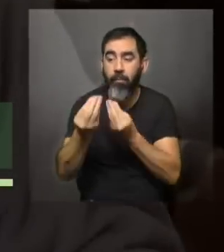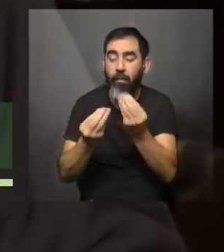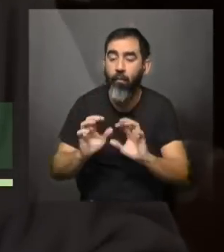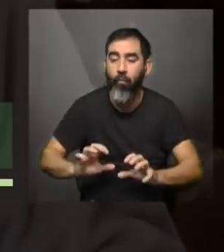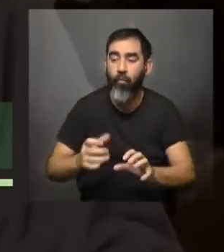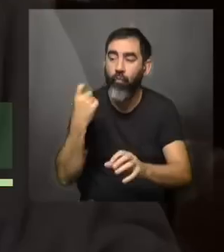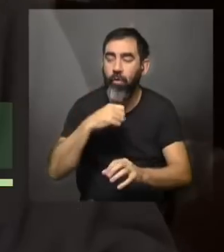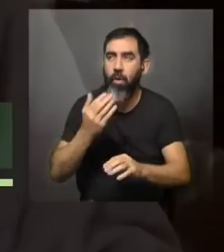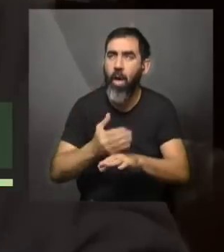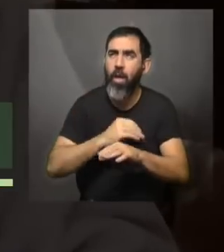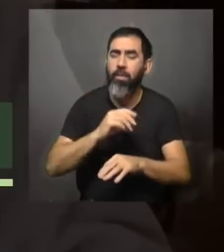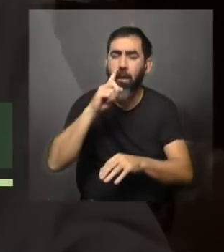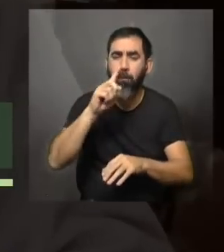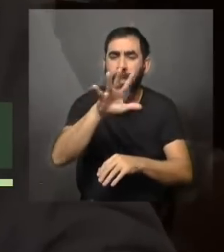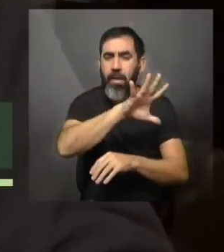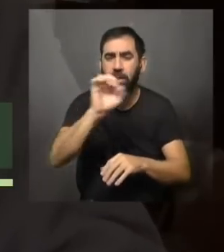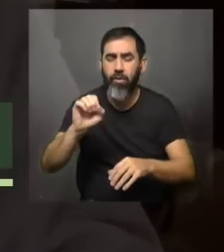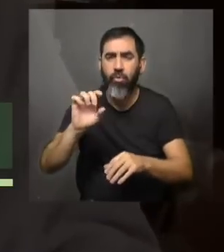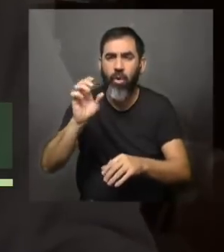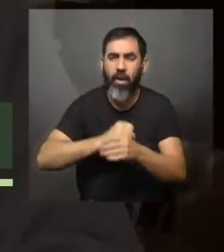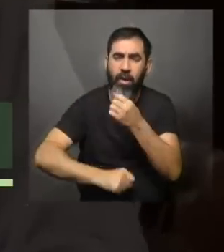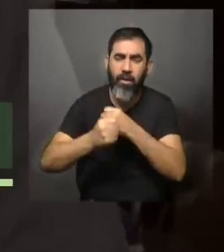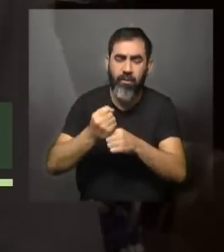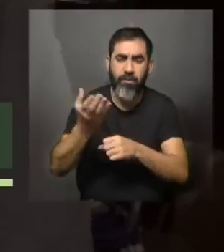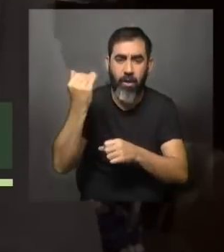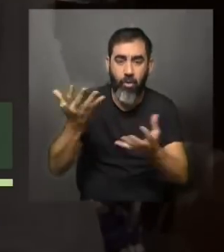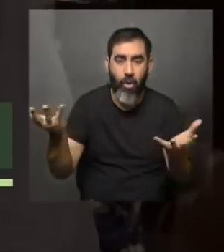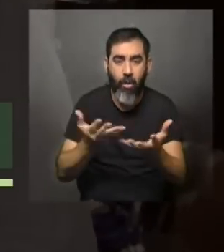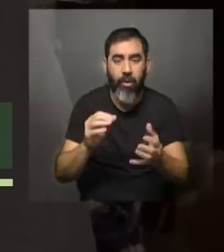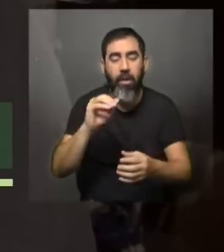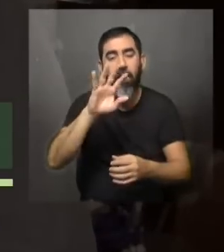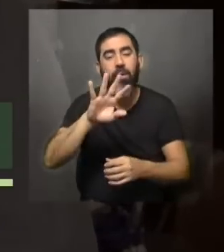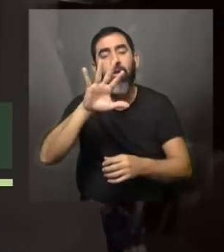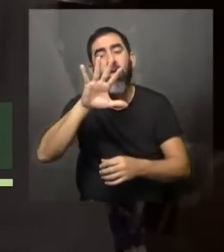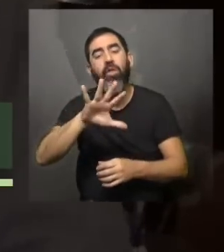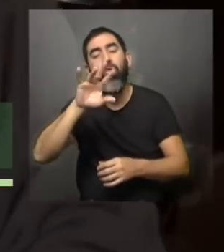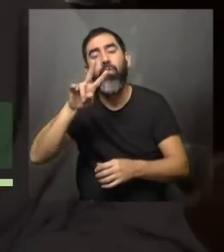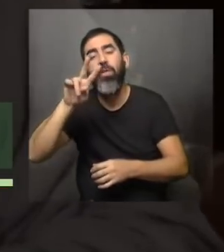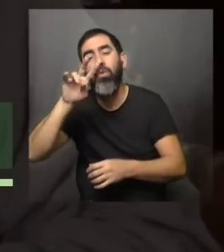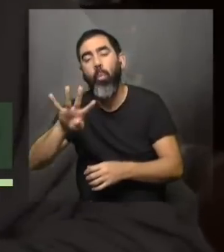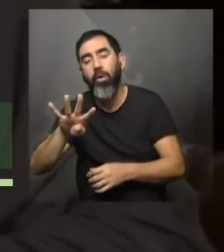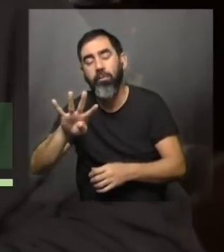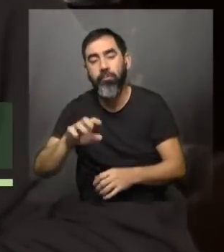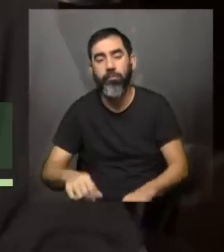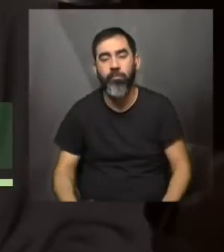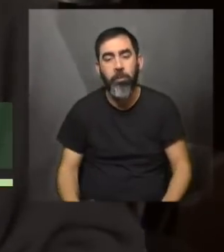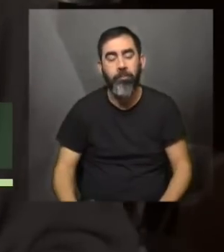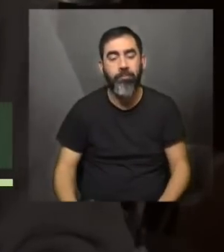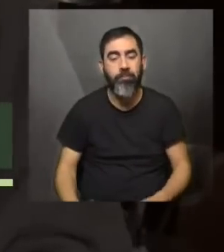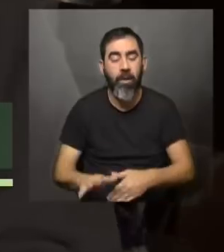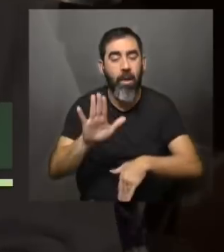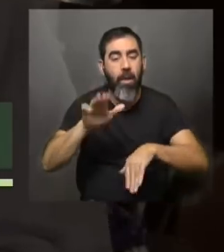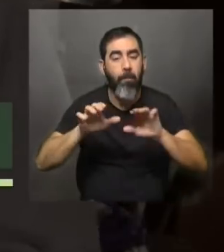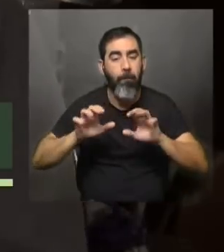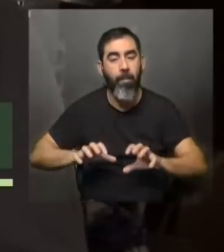éramos 1500 hace unos 15 años atrás hoy Apenas 524 hay y la gran cantidad